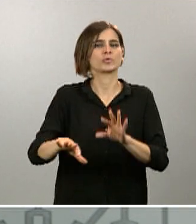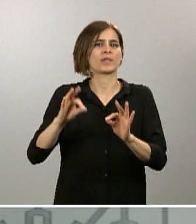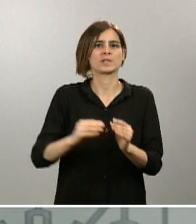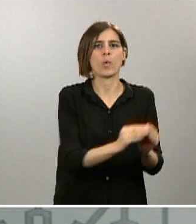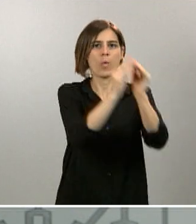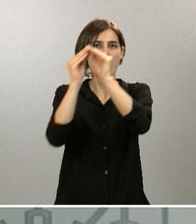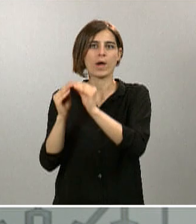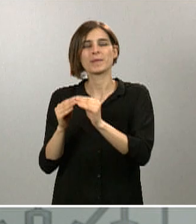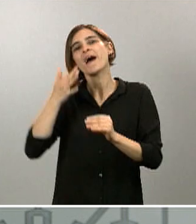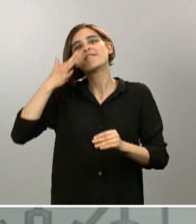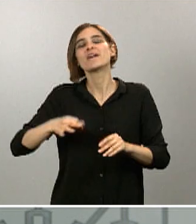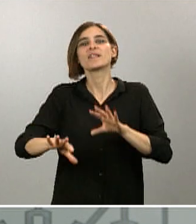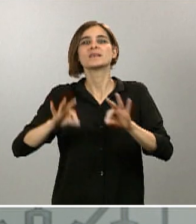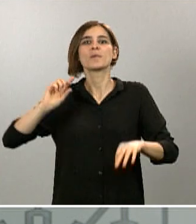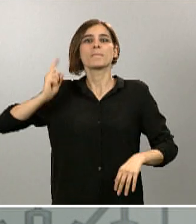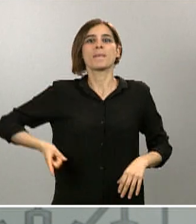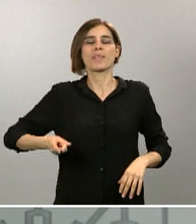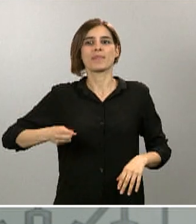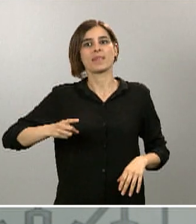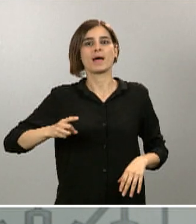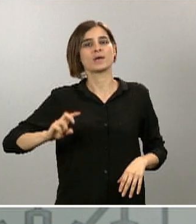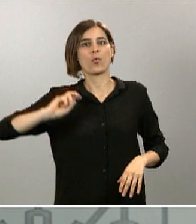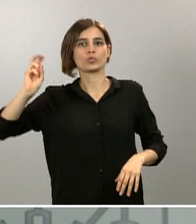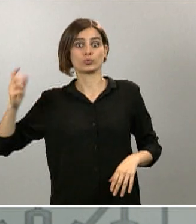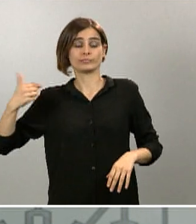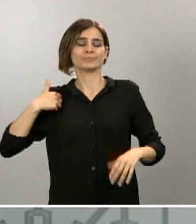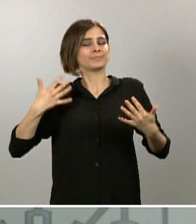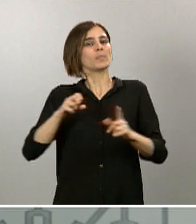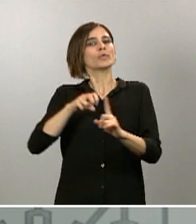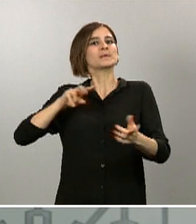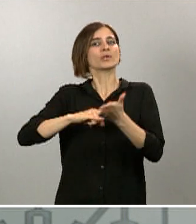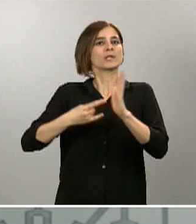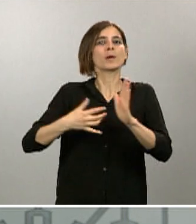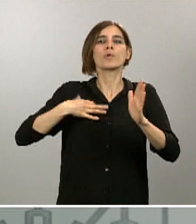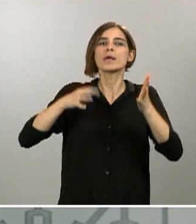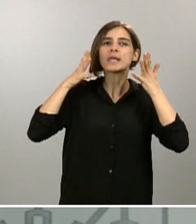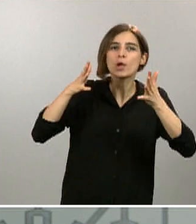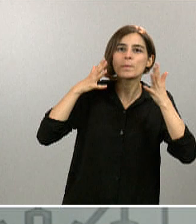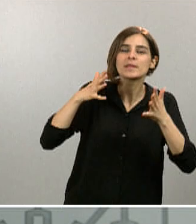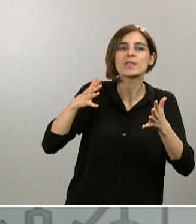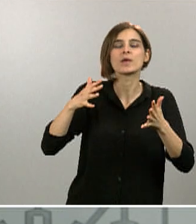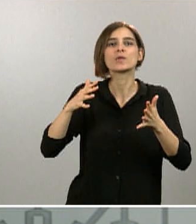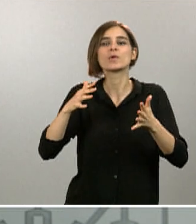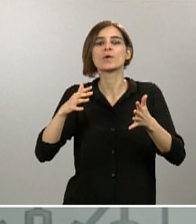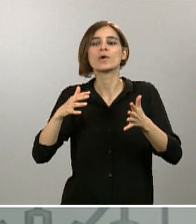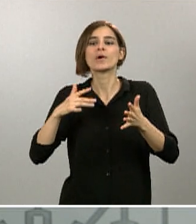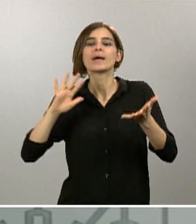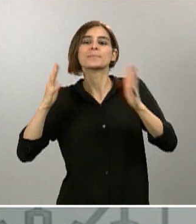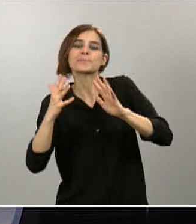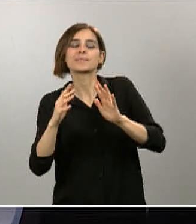que nosotros desde el punto de vista técnico podamos o no hacer recomendaciones de cambios en lo que ahora mismo se está haciendo.